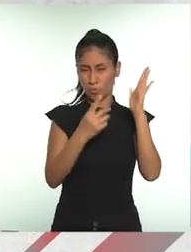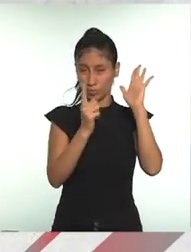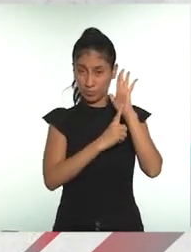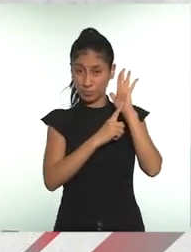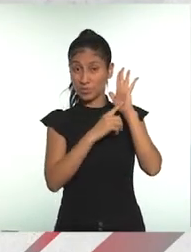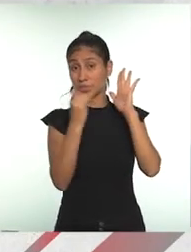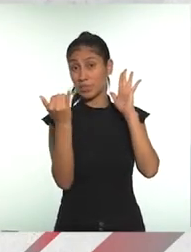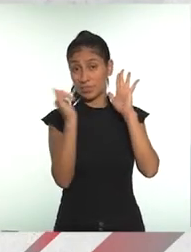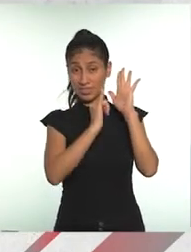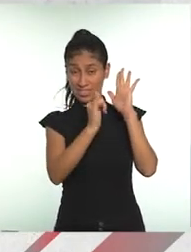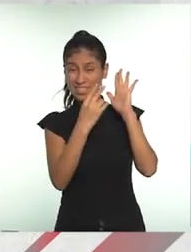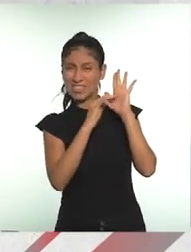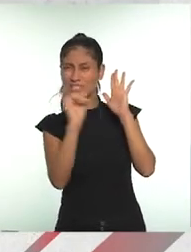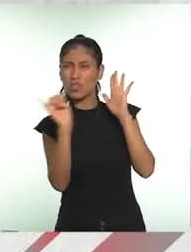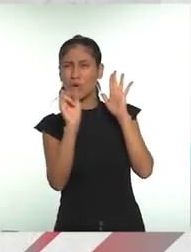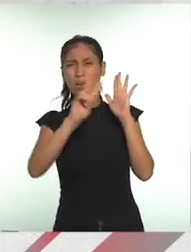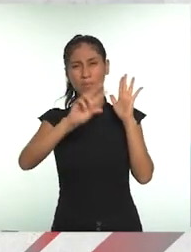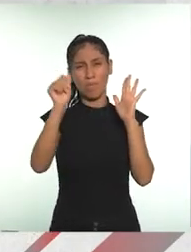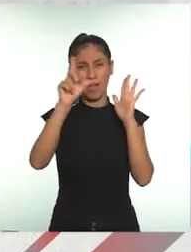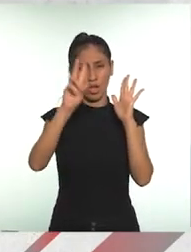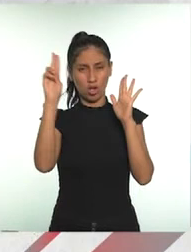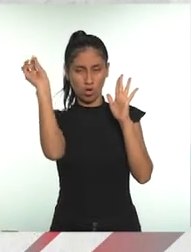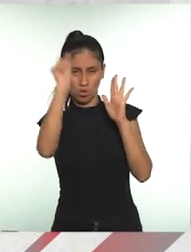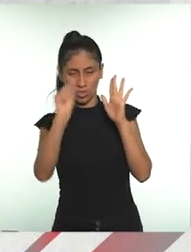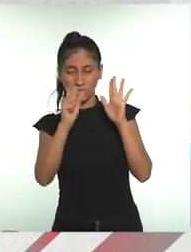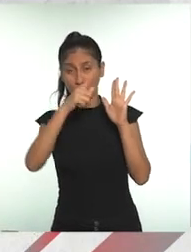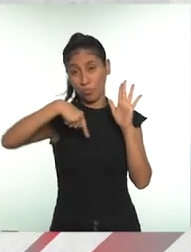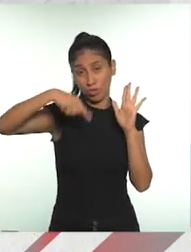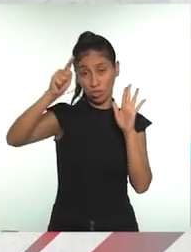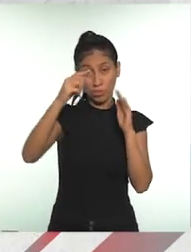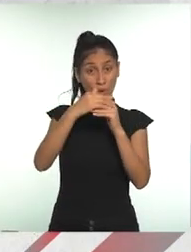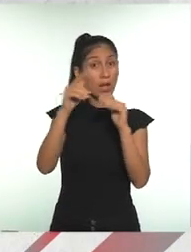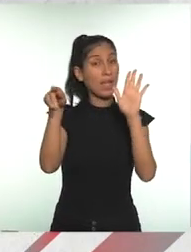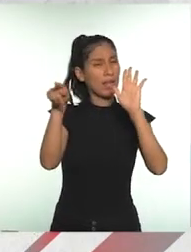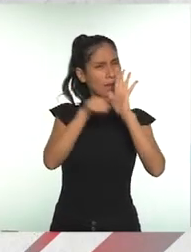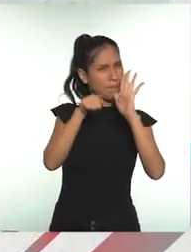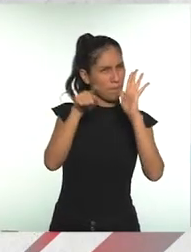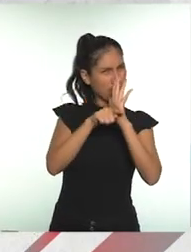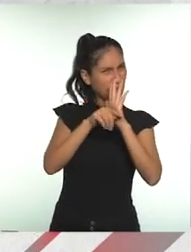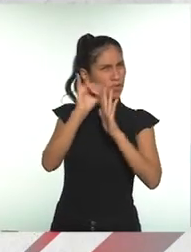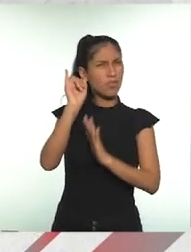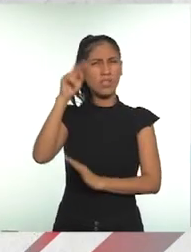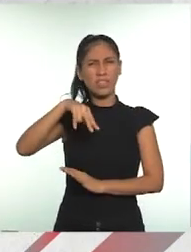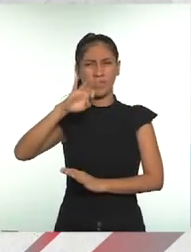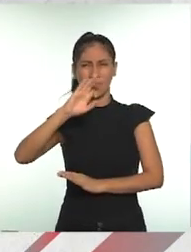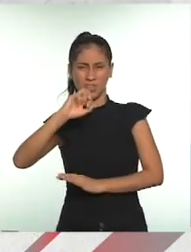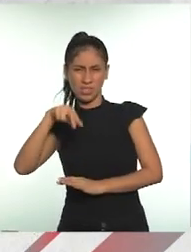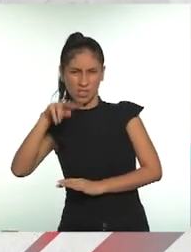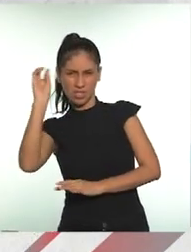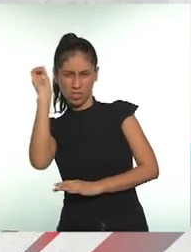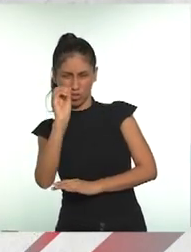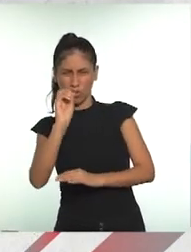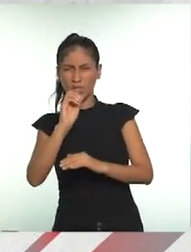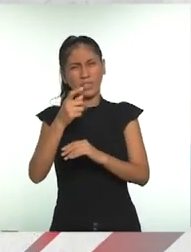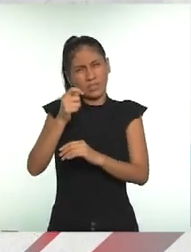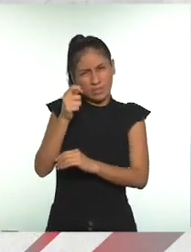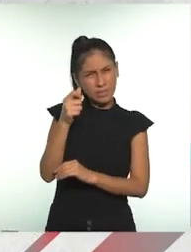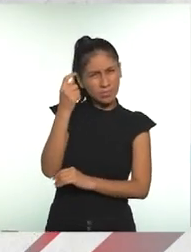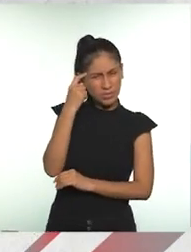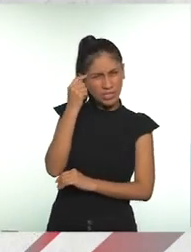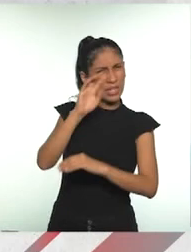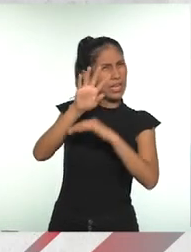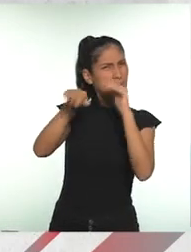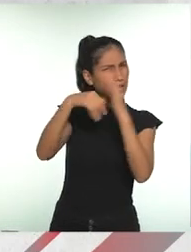que considerar que solo serán valores positivos. El menos infinito se debe interpretar como que se tratan de todos los posibles valores